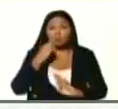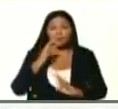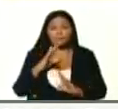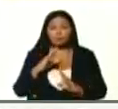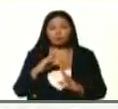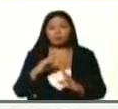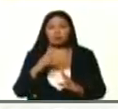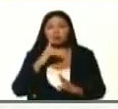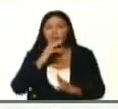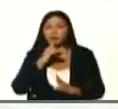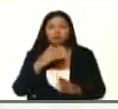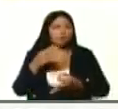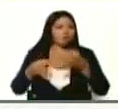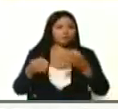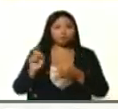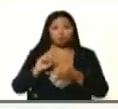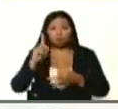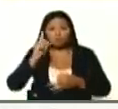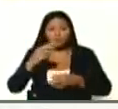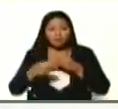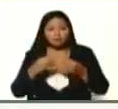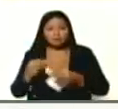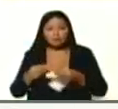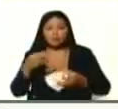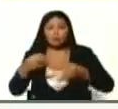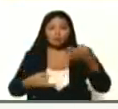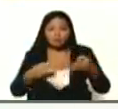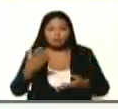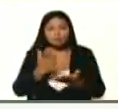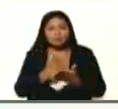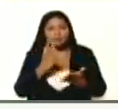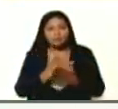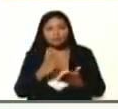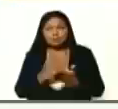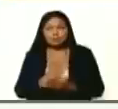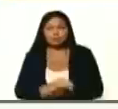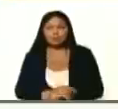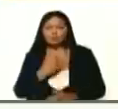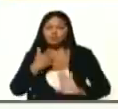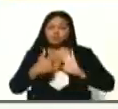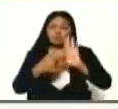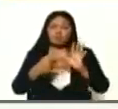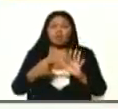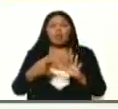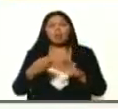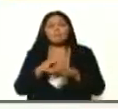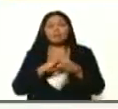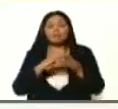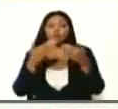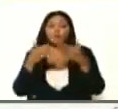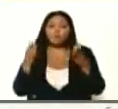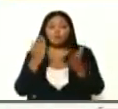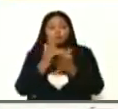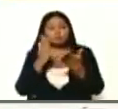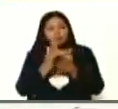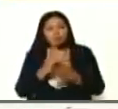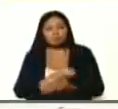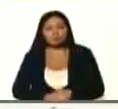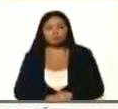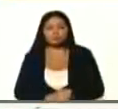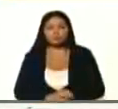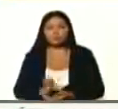Ese es el mensaje más importante que lanza el Ministerio Público siempre en estas alocuciones. Que no